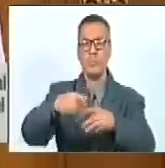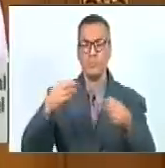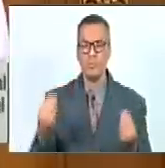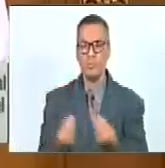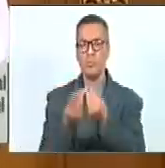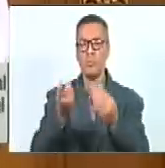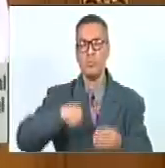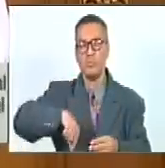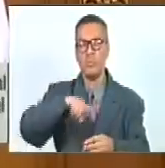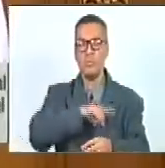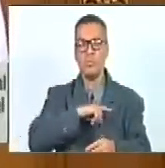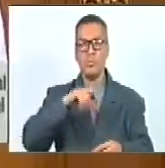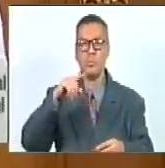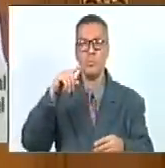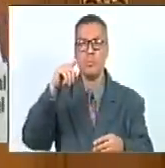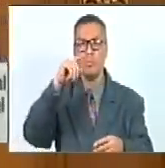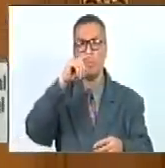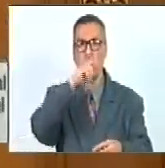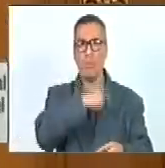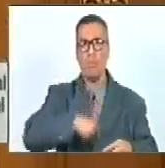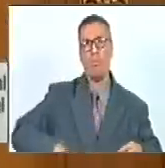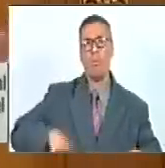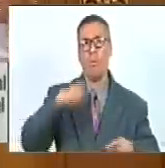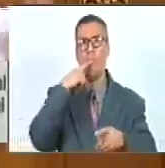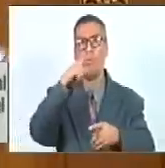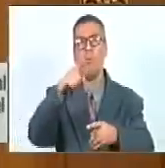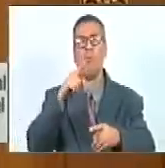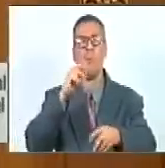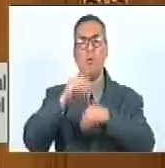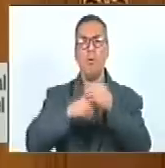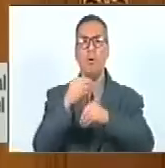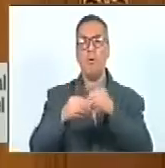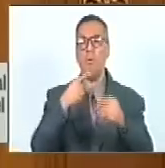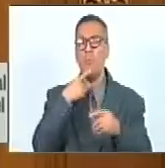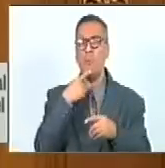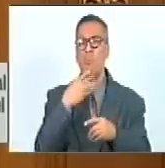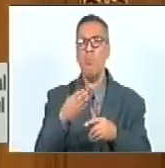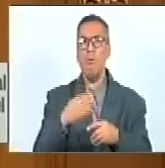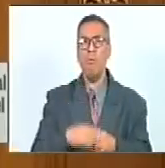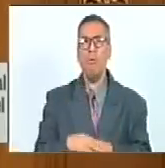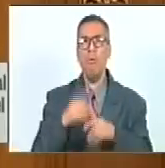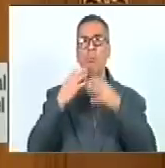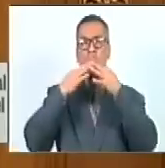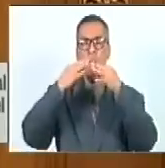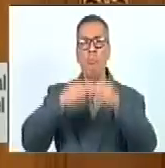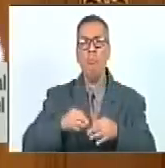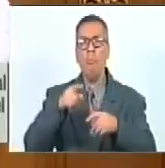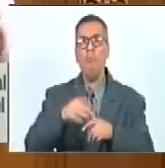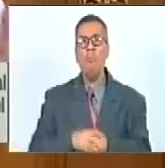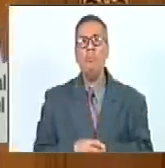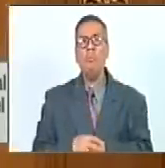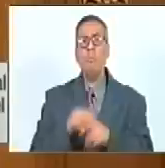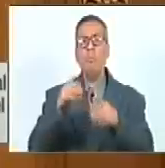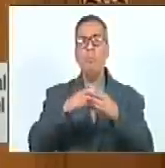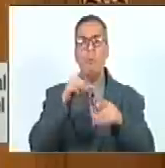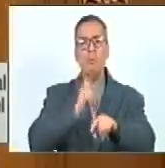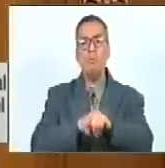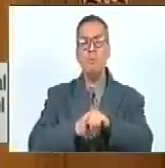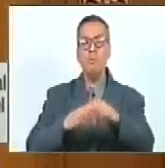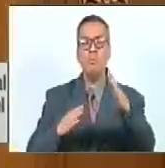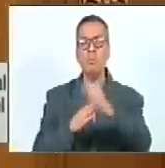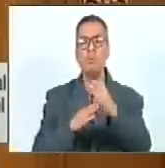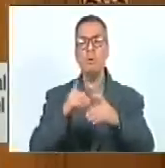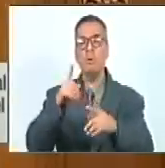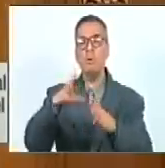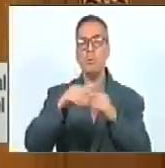con nuestro presidente comandante para hacer una serie de petitorios y garantizar, en plena situación de bloqueo que